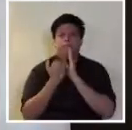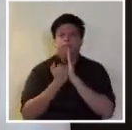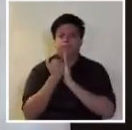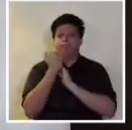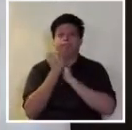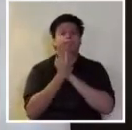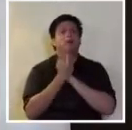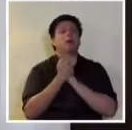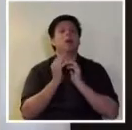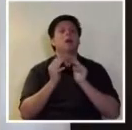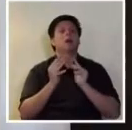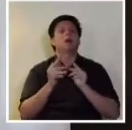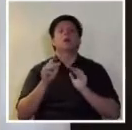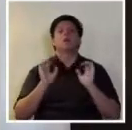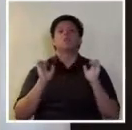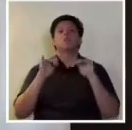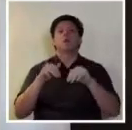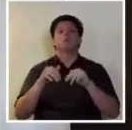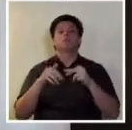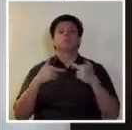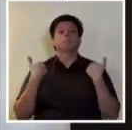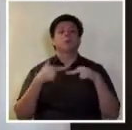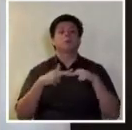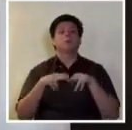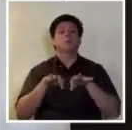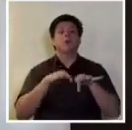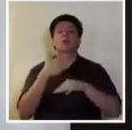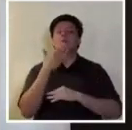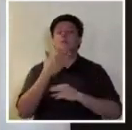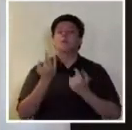y puedan estar trabajando con confianza y también los niños y los padres